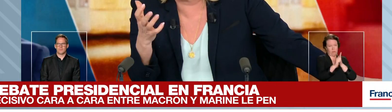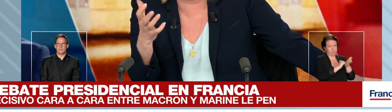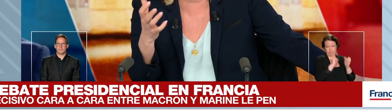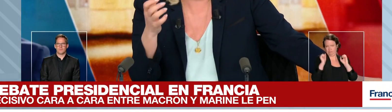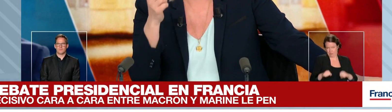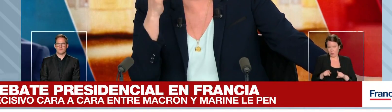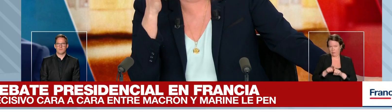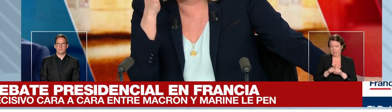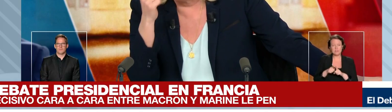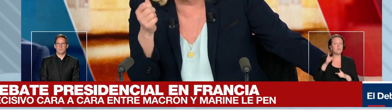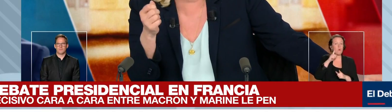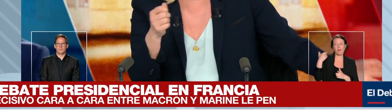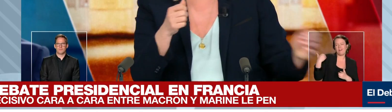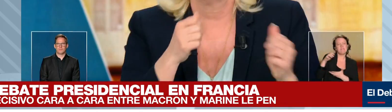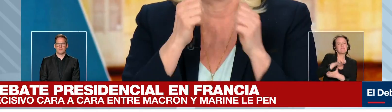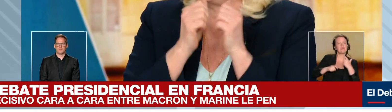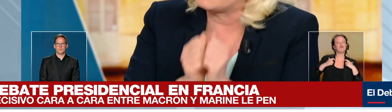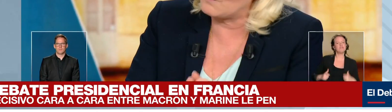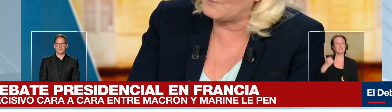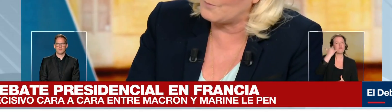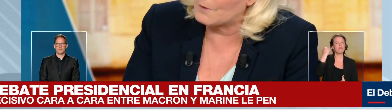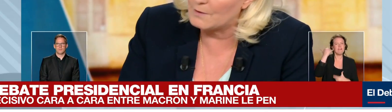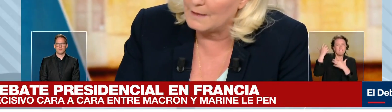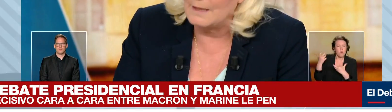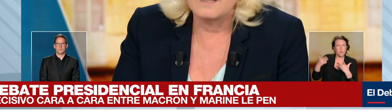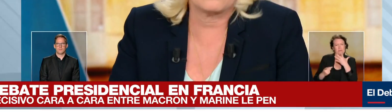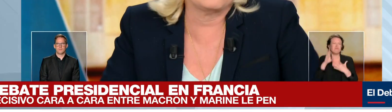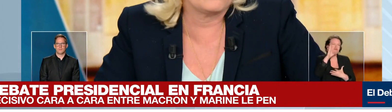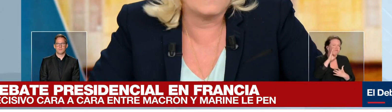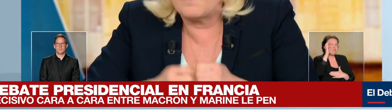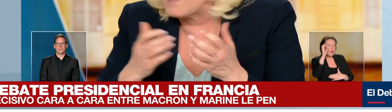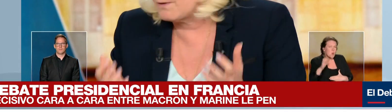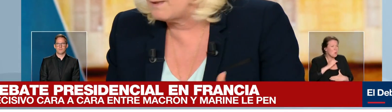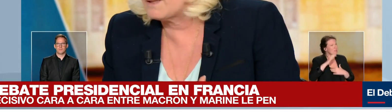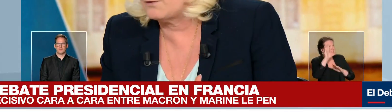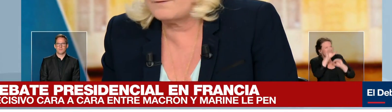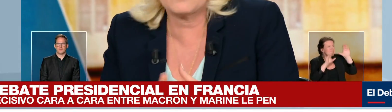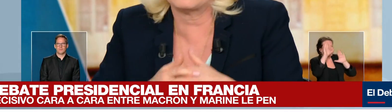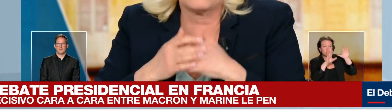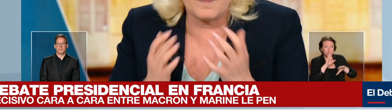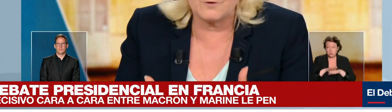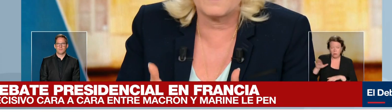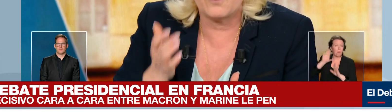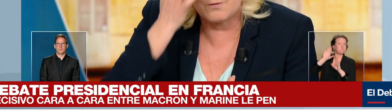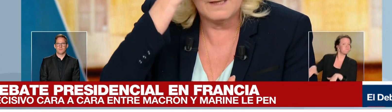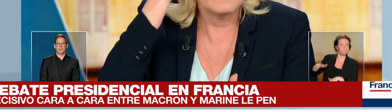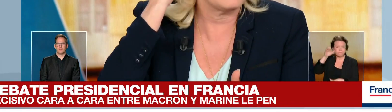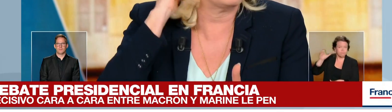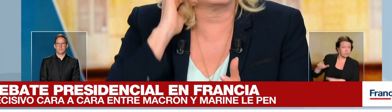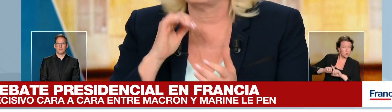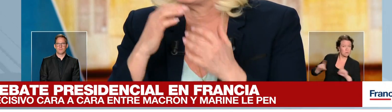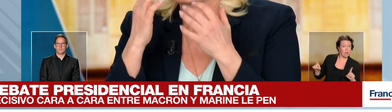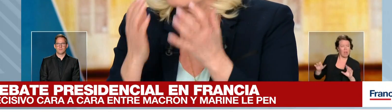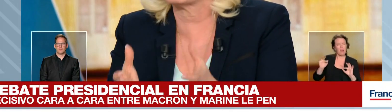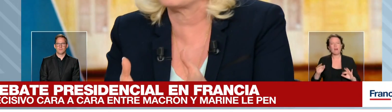los chalecos amarillos, ellos aspiraban a la democracia, no fueron escuchados ni en cuanto a la proporcional, porque usted no